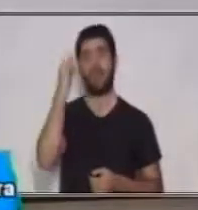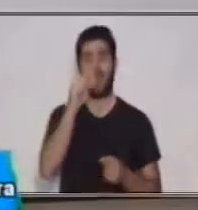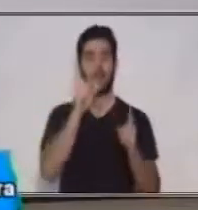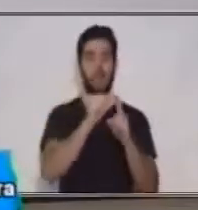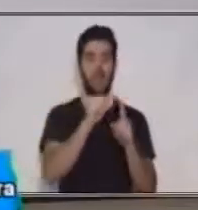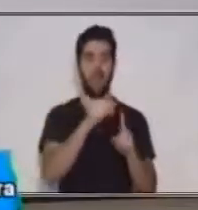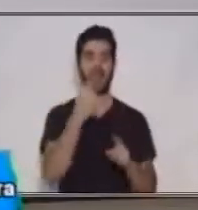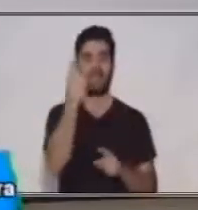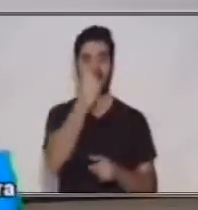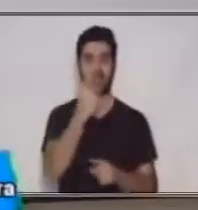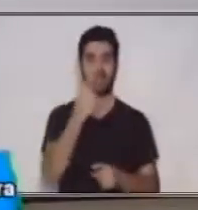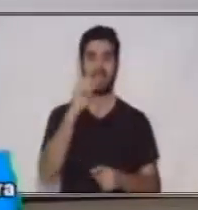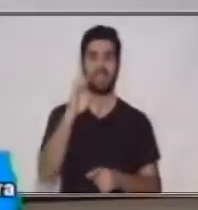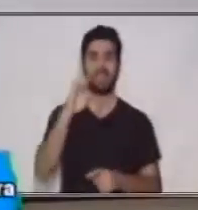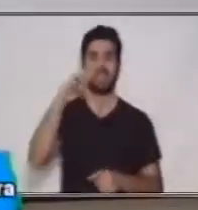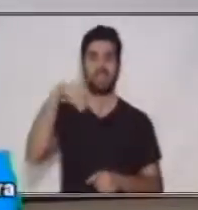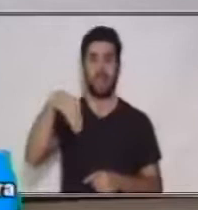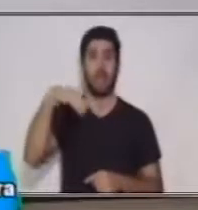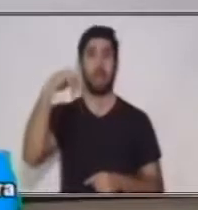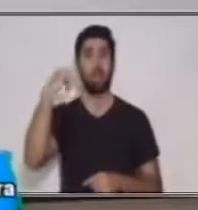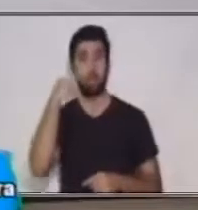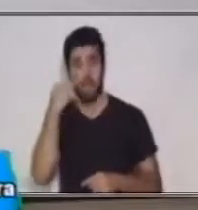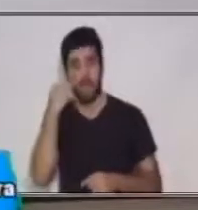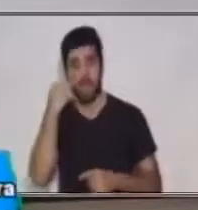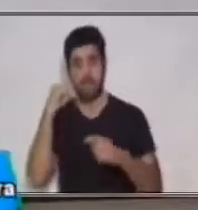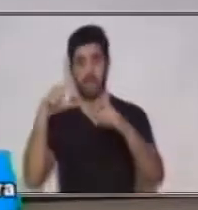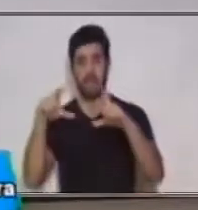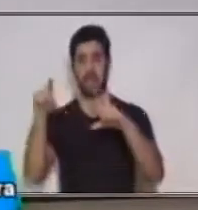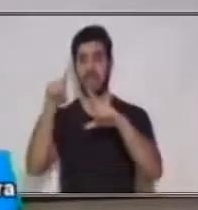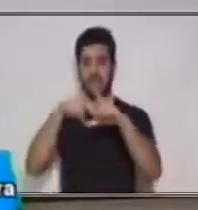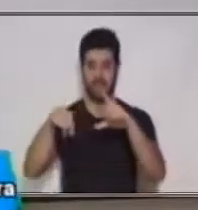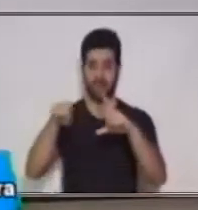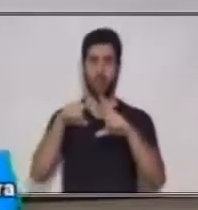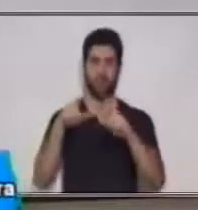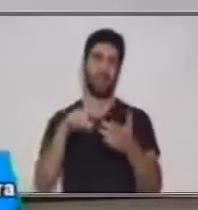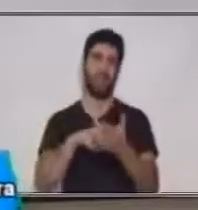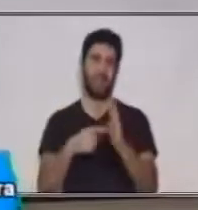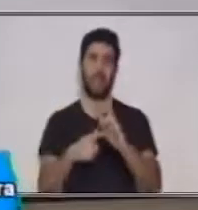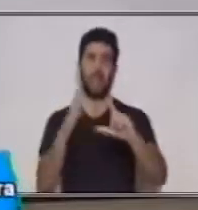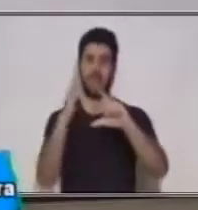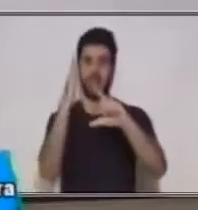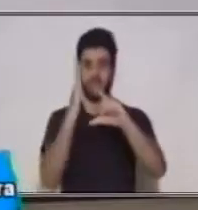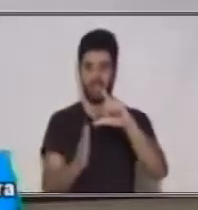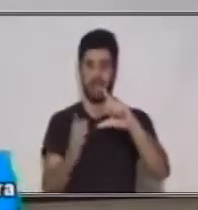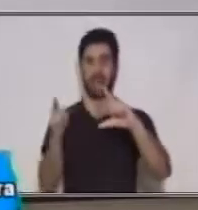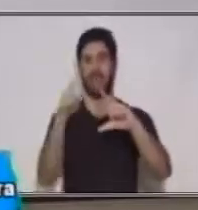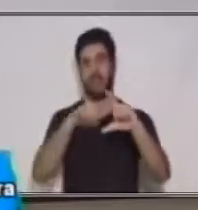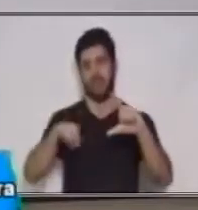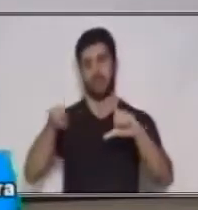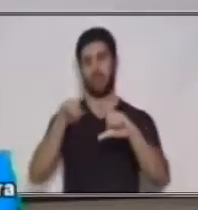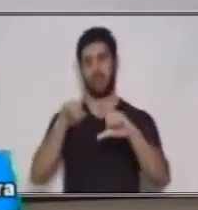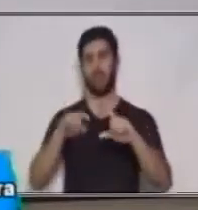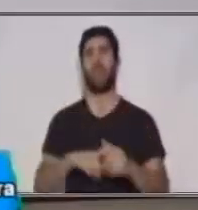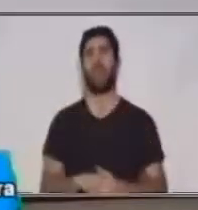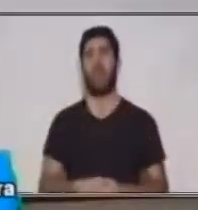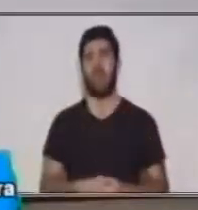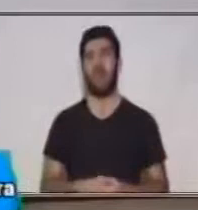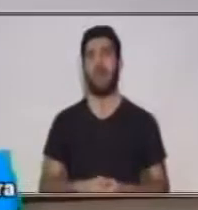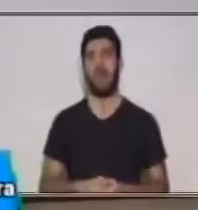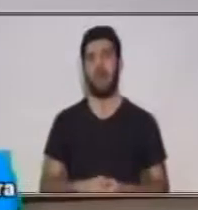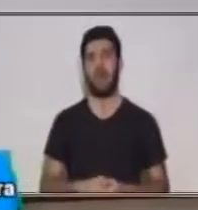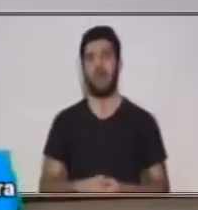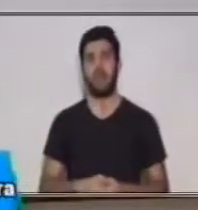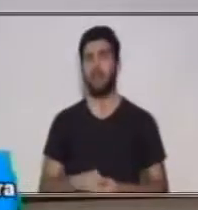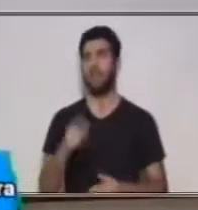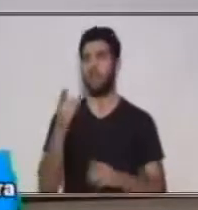Semicírculo, es la mitad. Semicírculo, pero la palabra base, ¿cuál va a ser? O raíz, círculo. ¿Y qué le